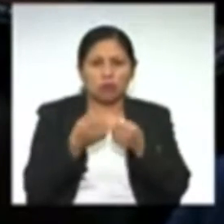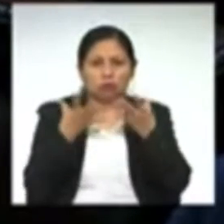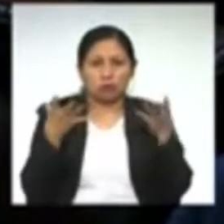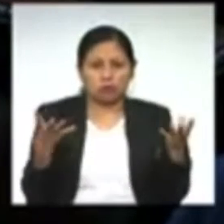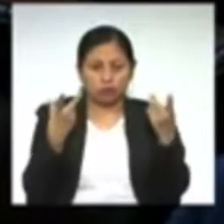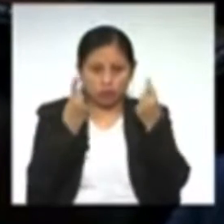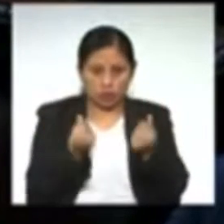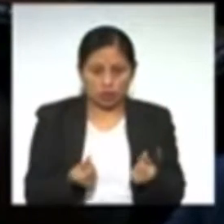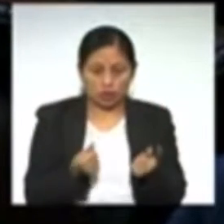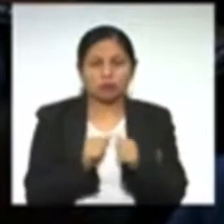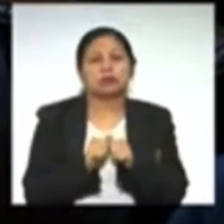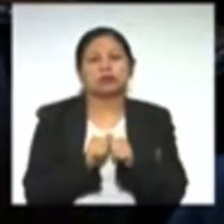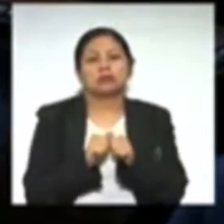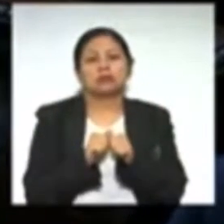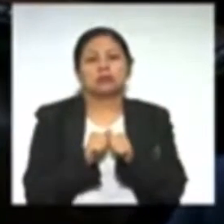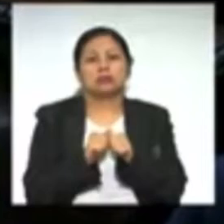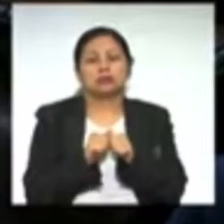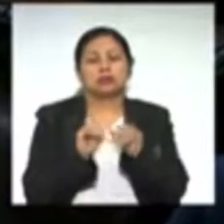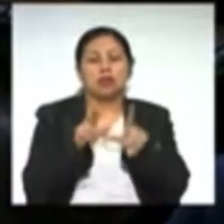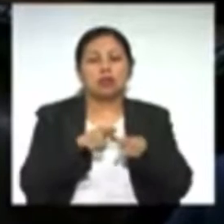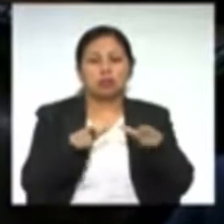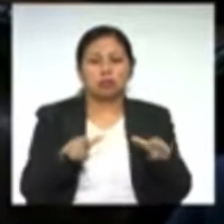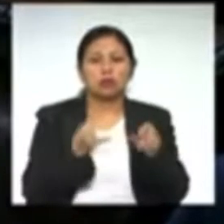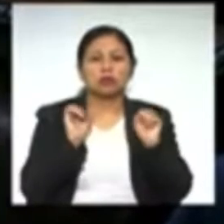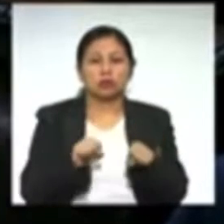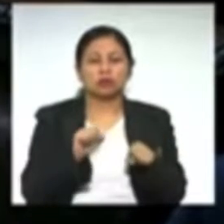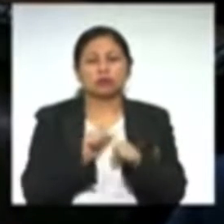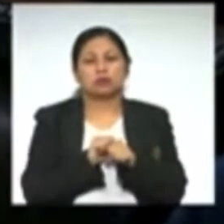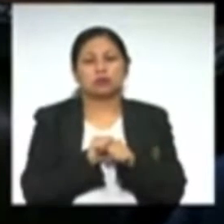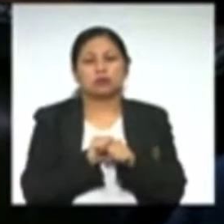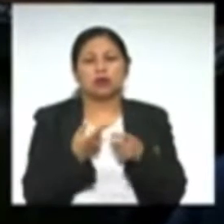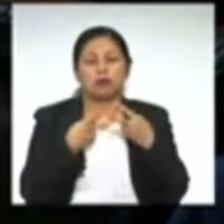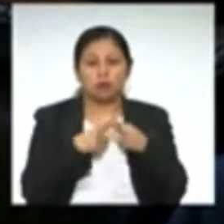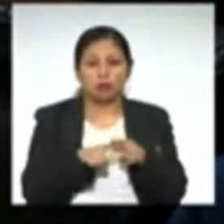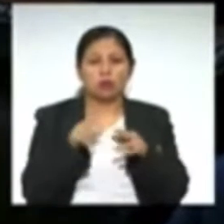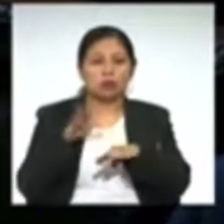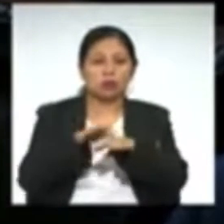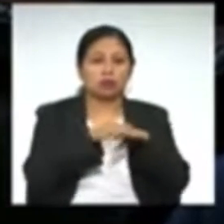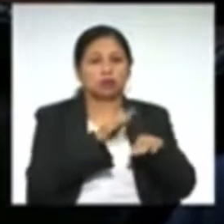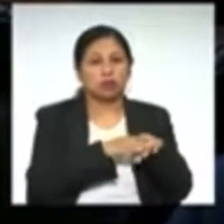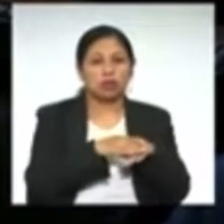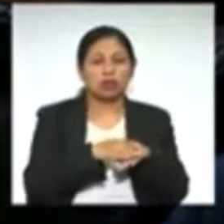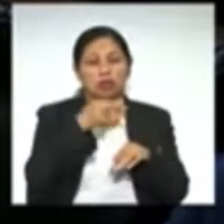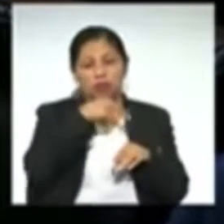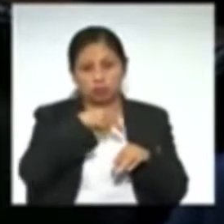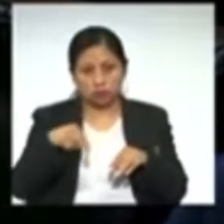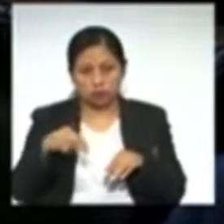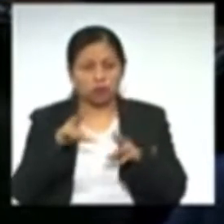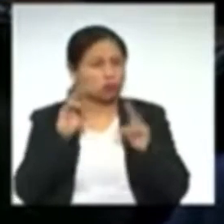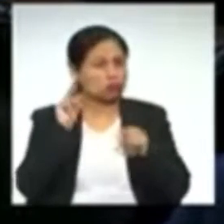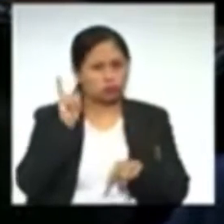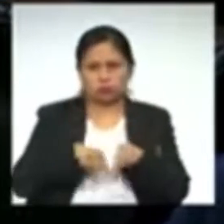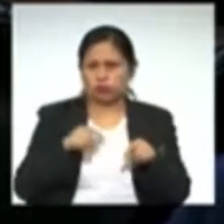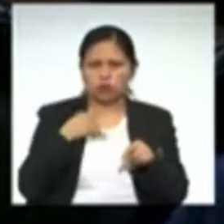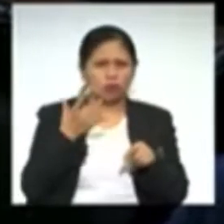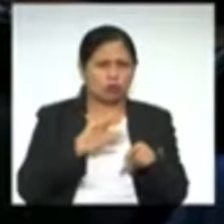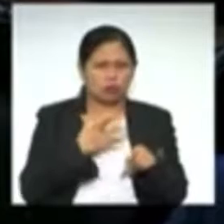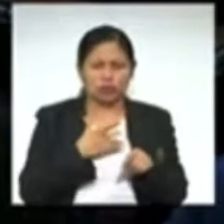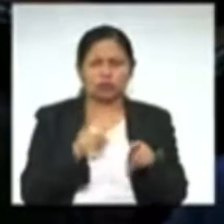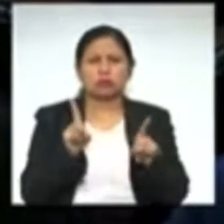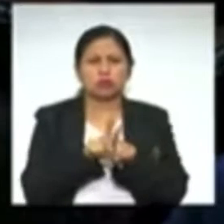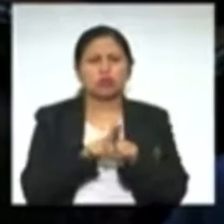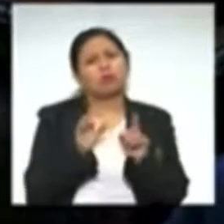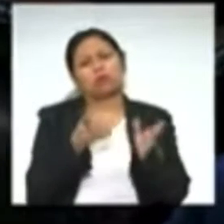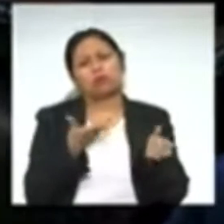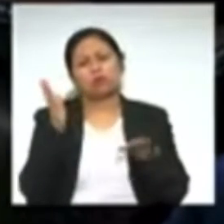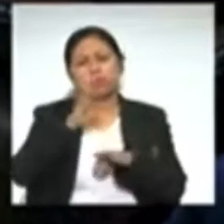ampliación presupuestaria. En lugar de hacer eso, empiezan llamándola de un nombre que no tiene sentido, y